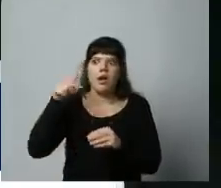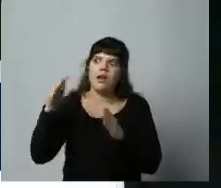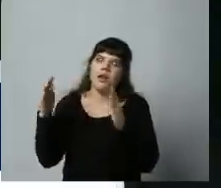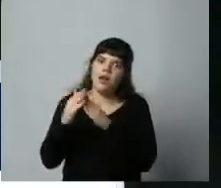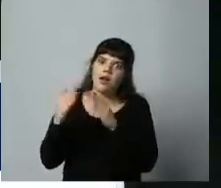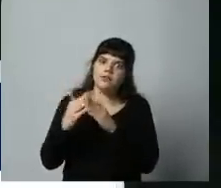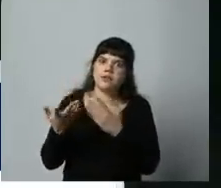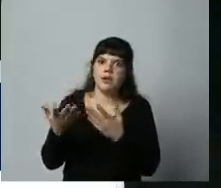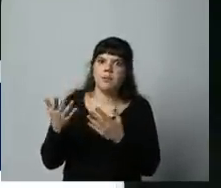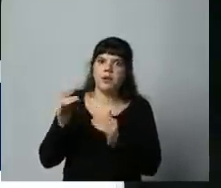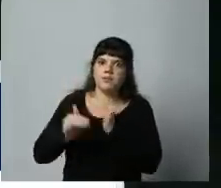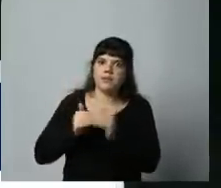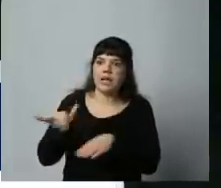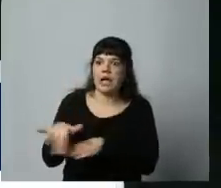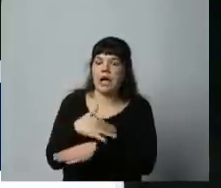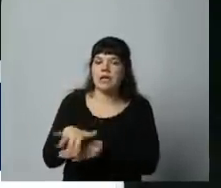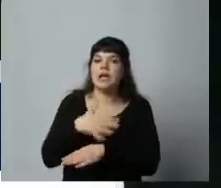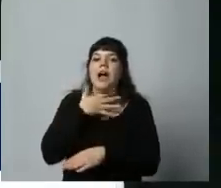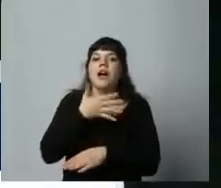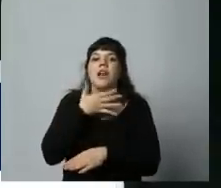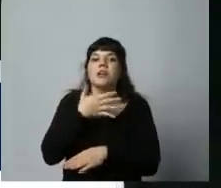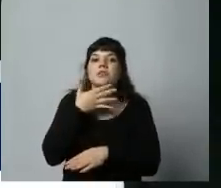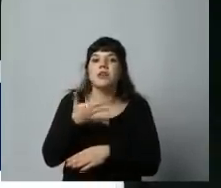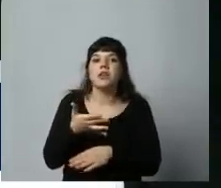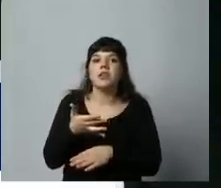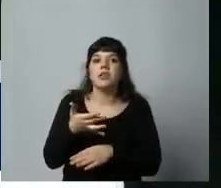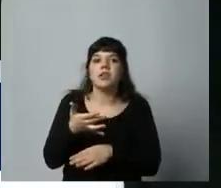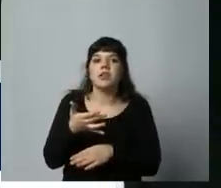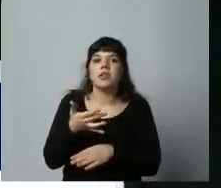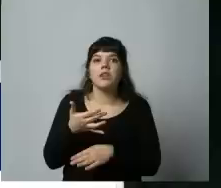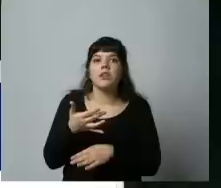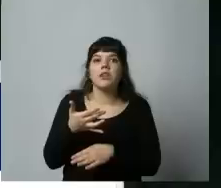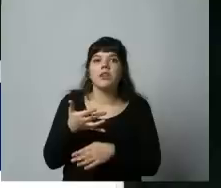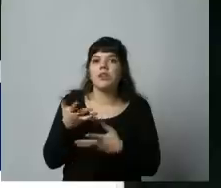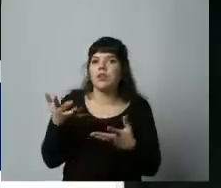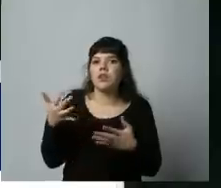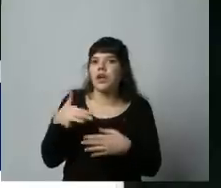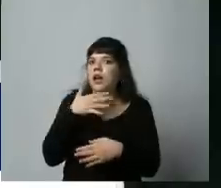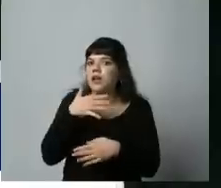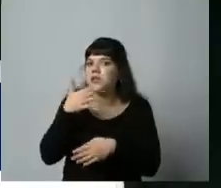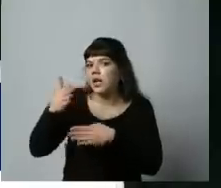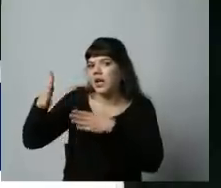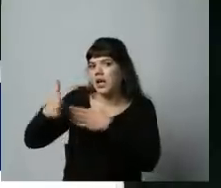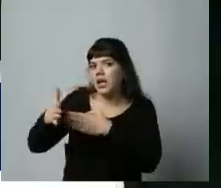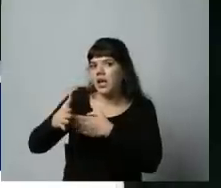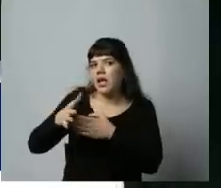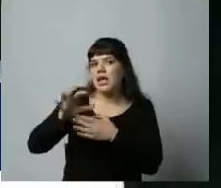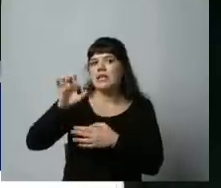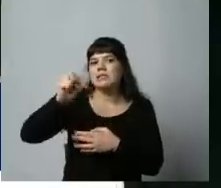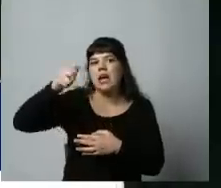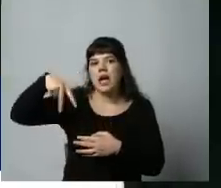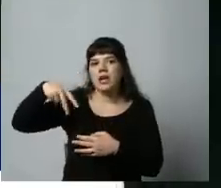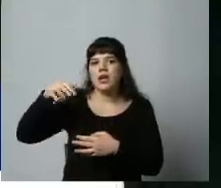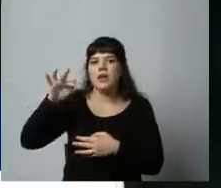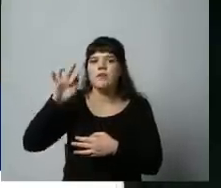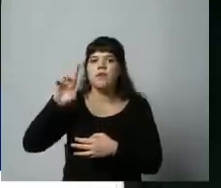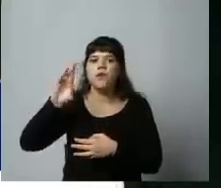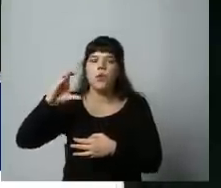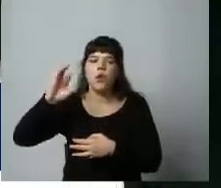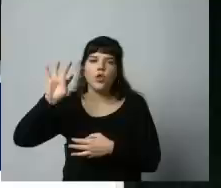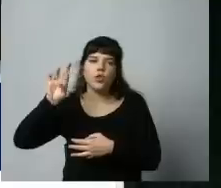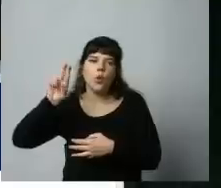para incubar que está en la calle agraciada en pleno también este agraciado y San fructuoso en pleno centro